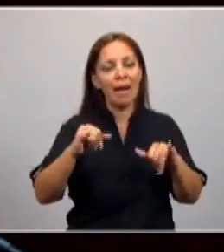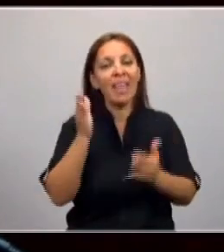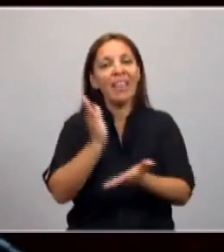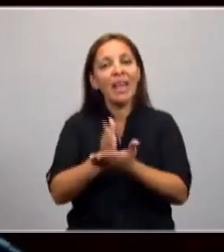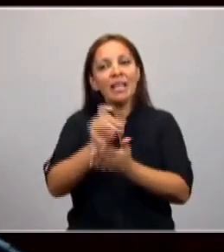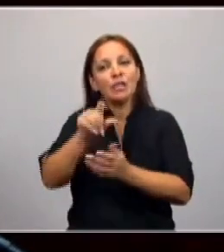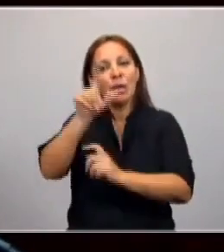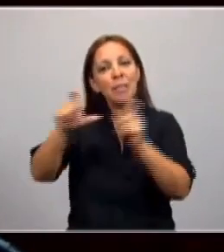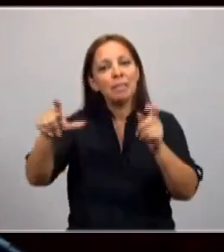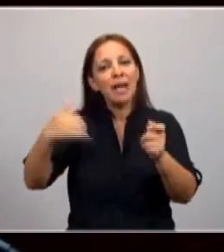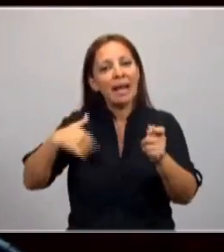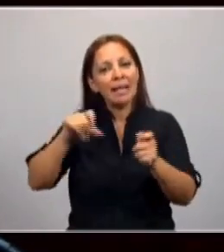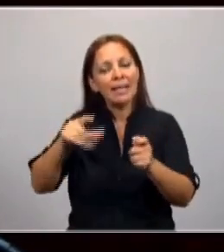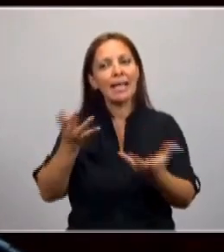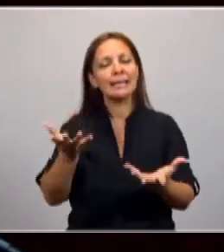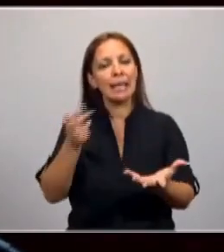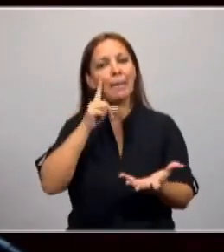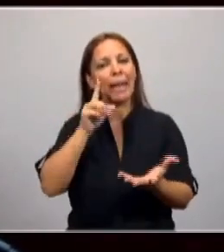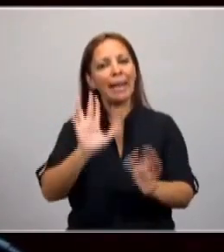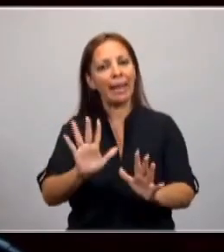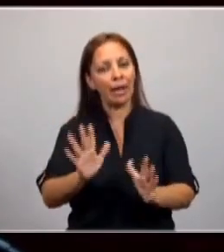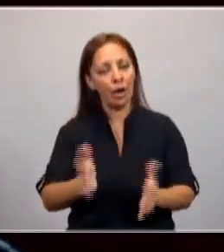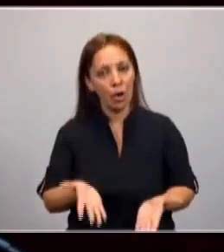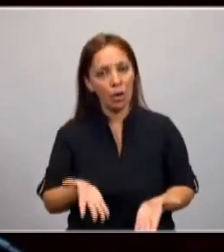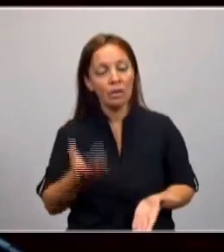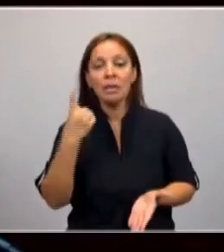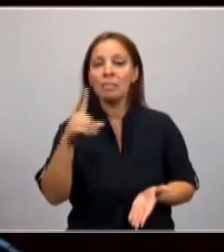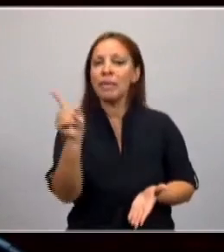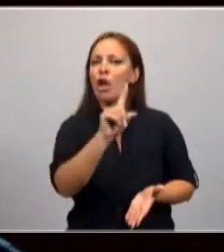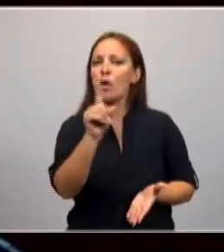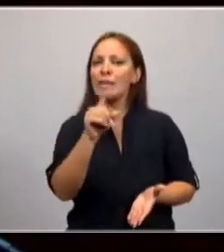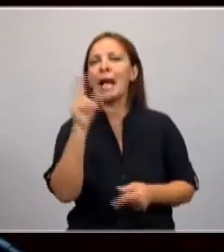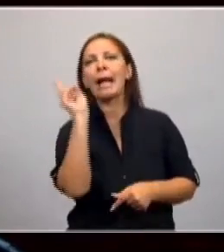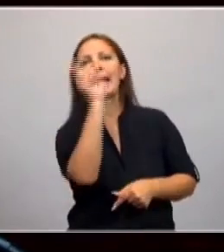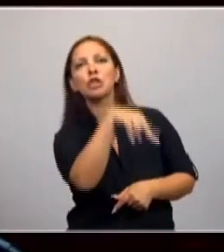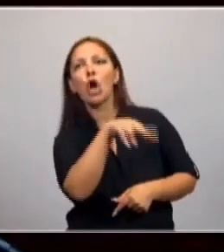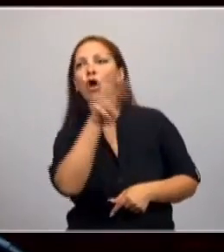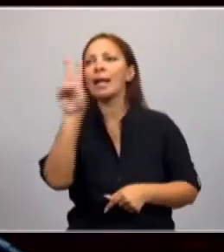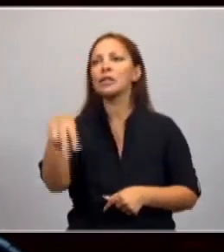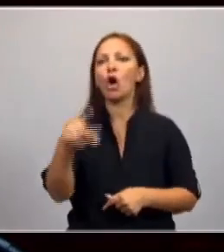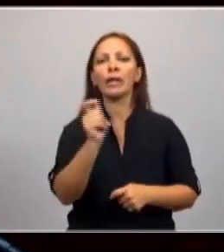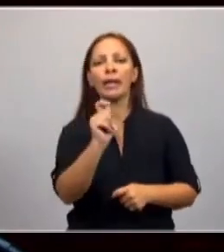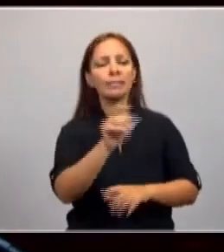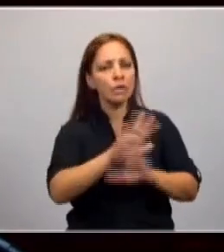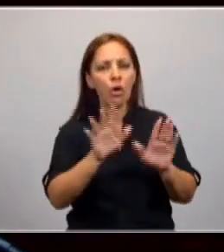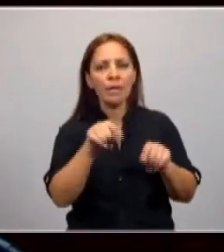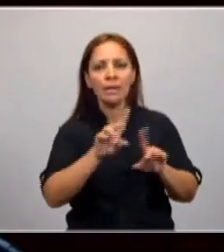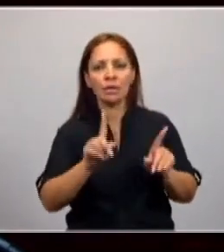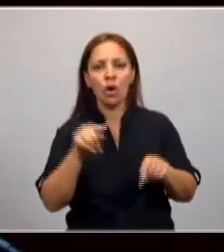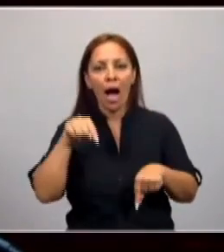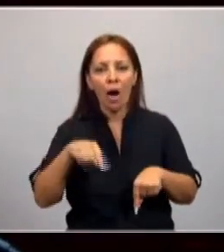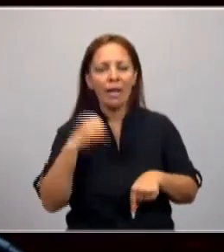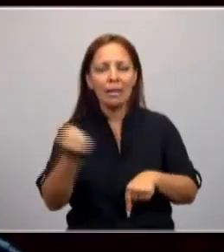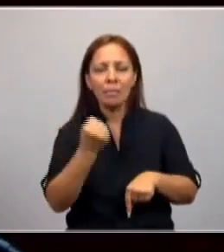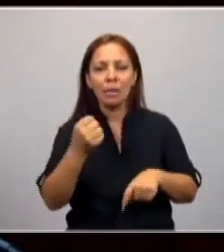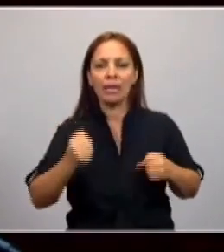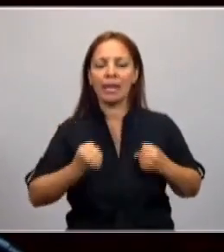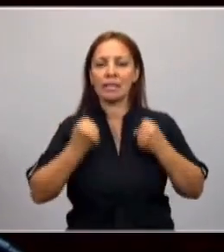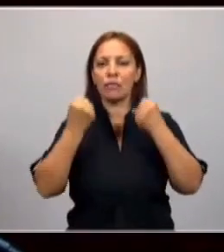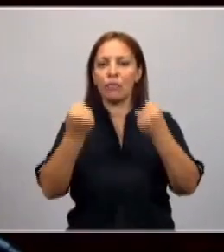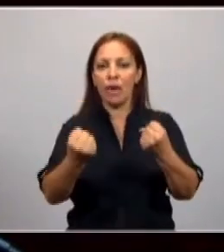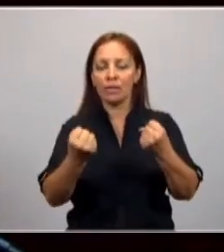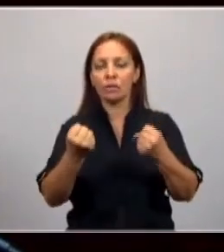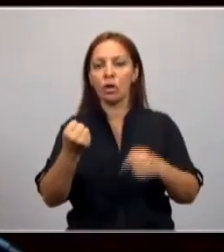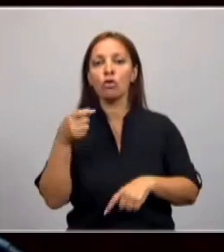derechos de los argentinos estaban en riesgo. Pero no se trata de tener razón. Ahora se trata de hacer todos los esfuerzos posibles para enfrentar